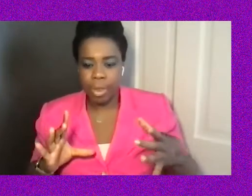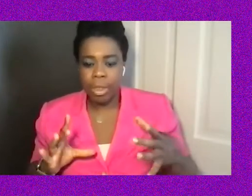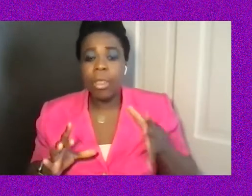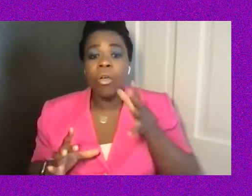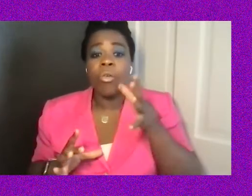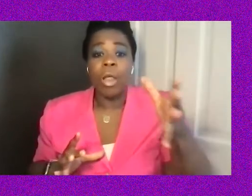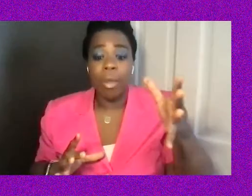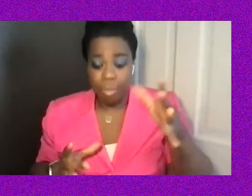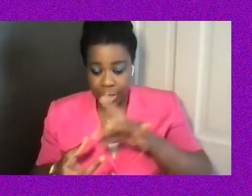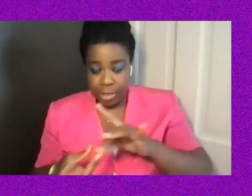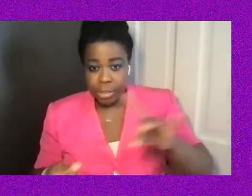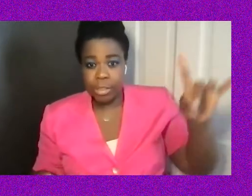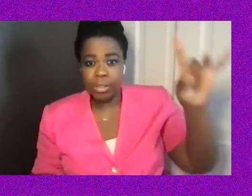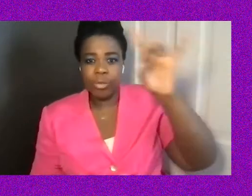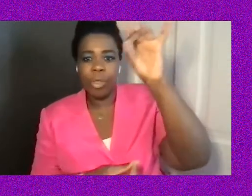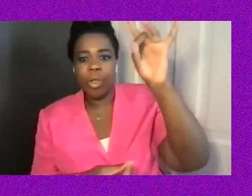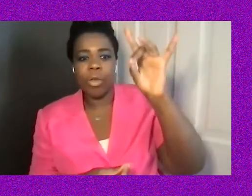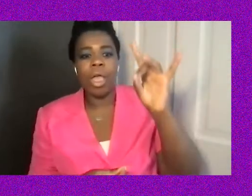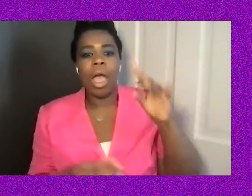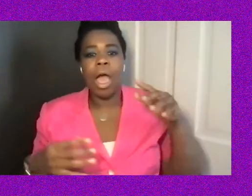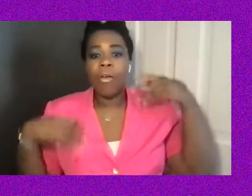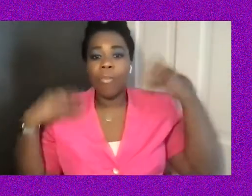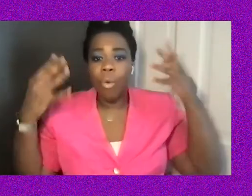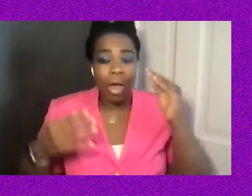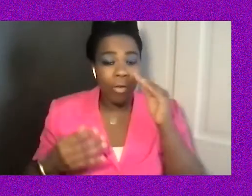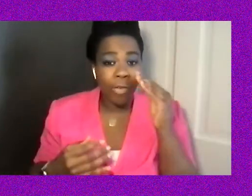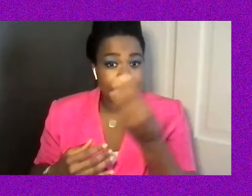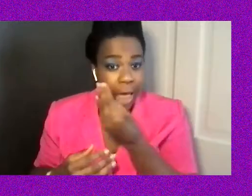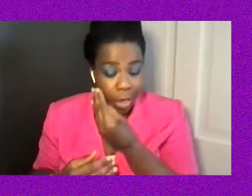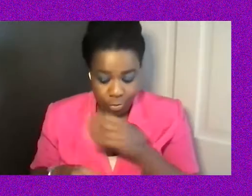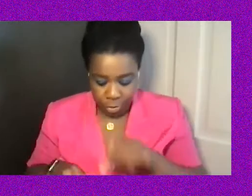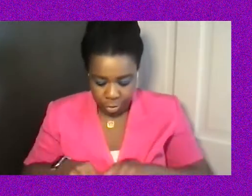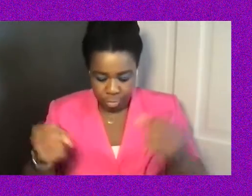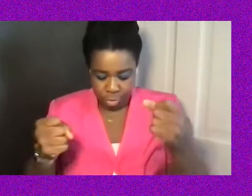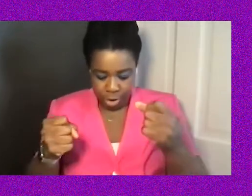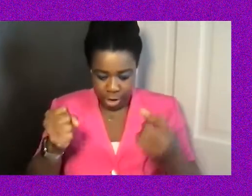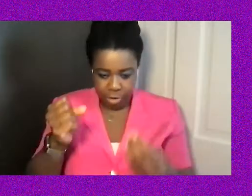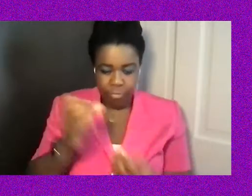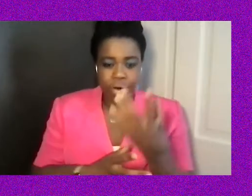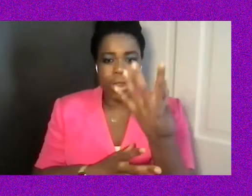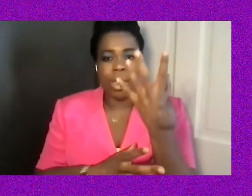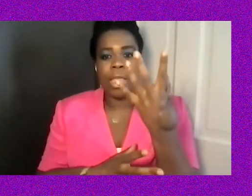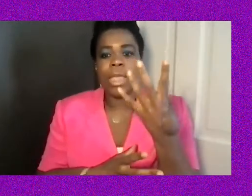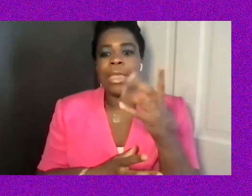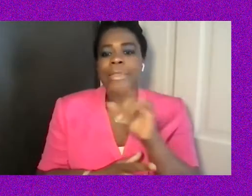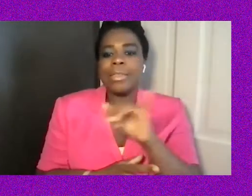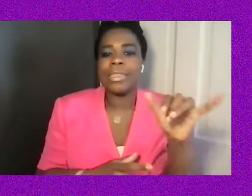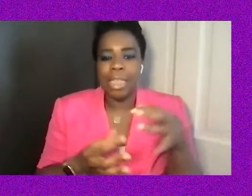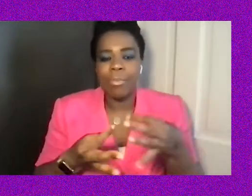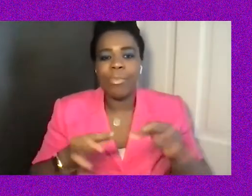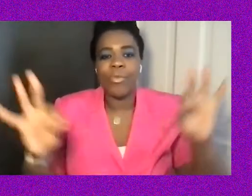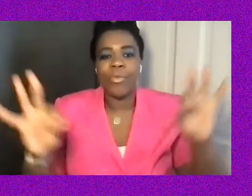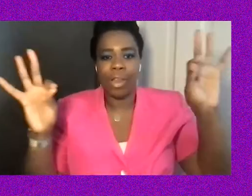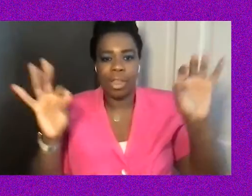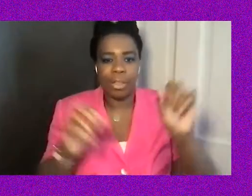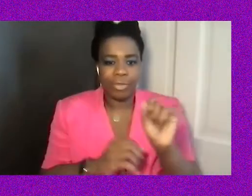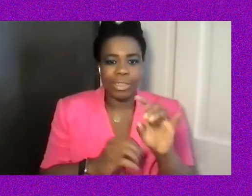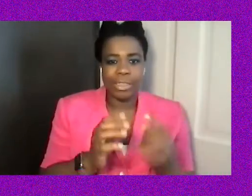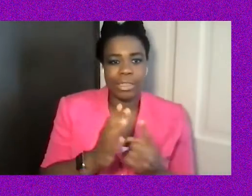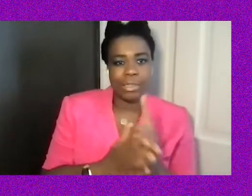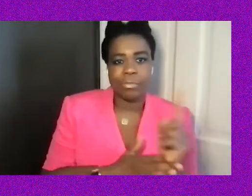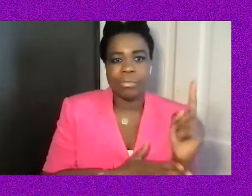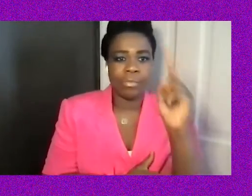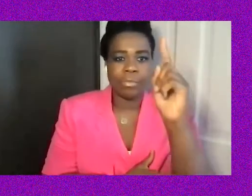de nuevo. Así que yo imaginé el espíritu de mi abuela como flores que escaparon